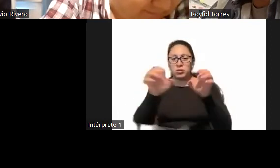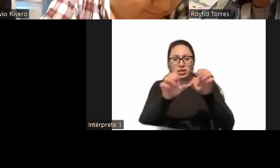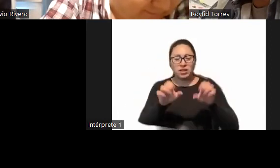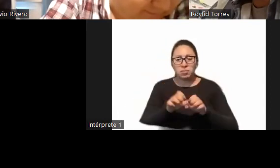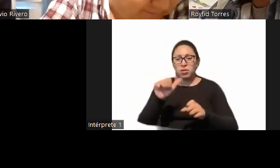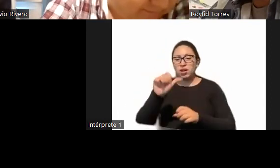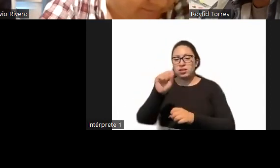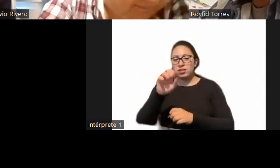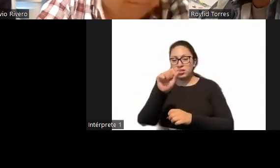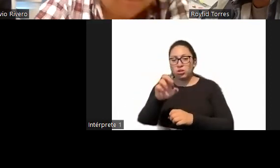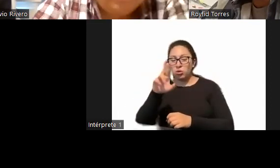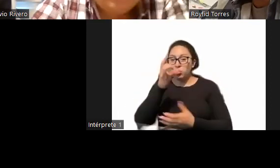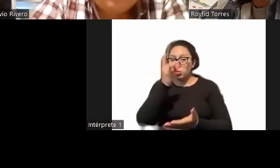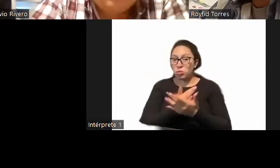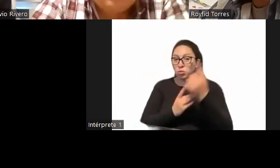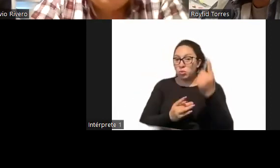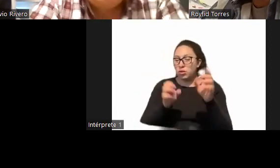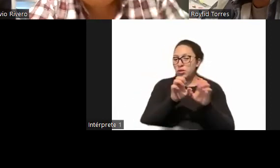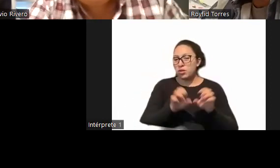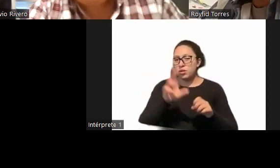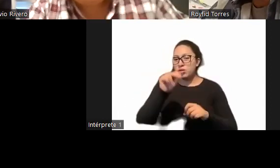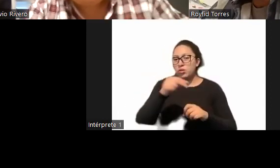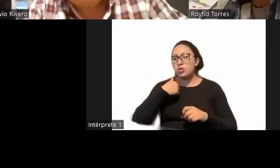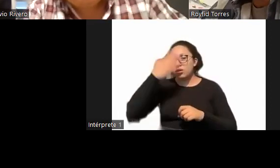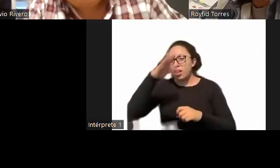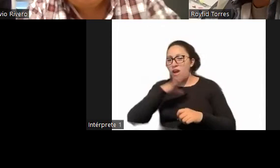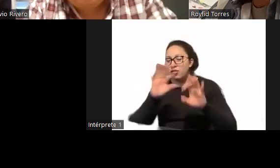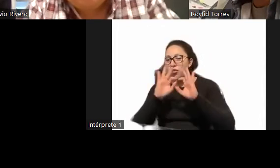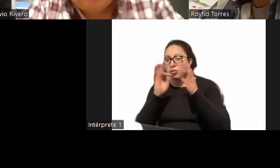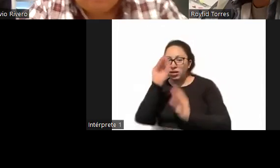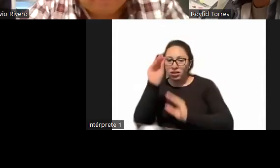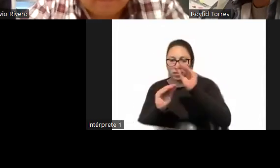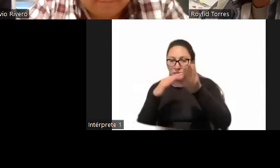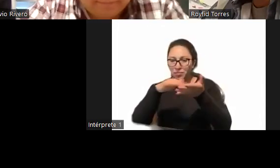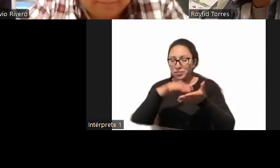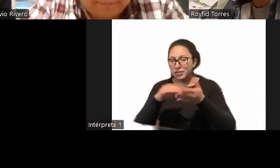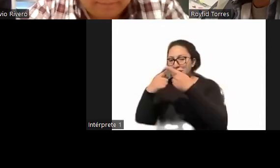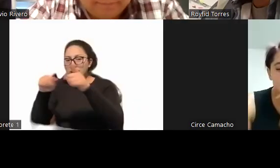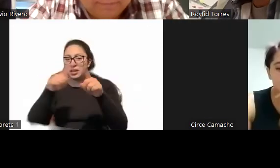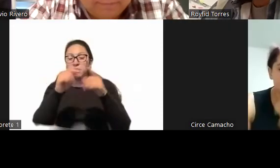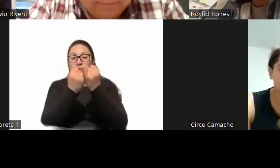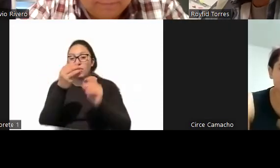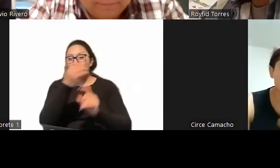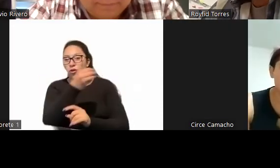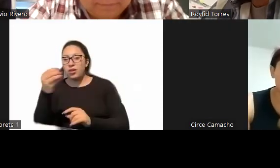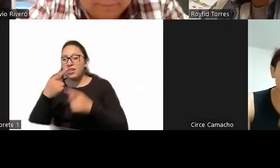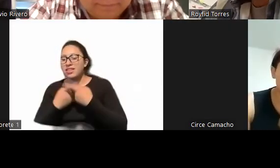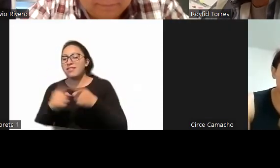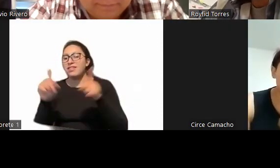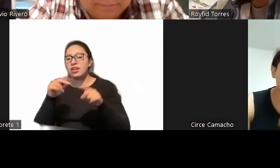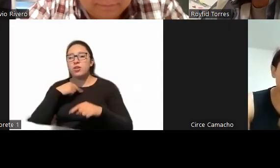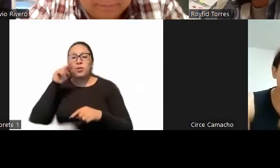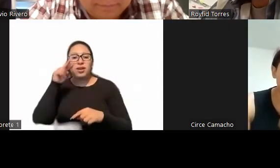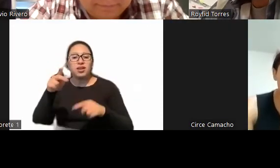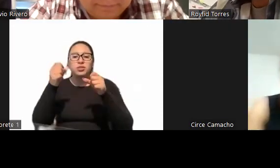solo, porque son los estilos de redacción son distintos e incluso la forma es distinta. Entonces, se ve que se dividieron el